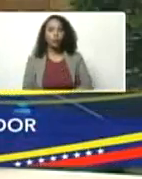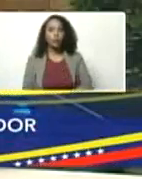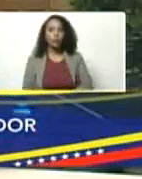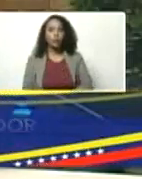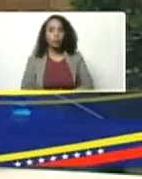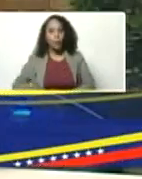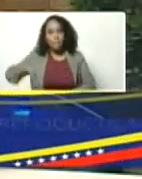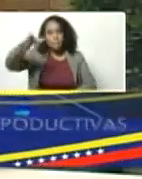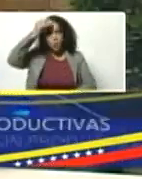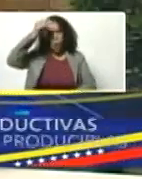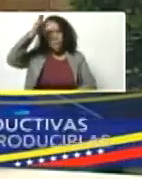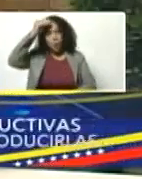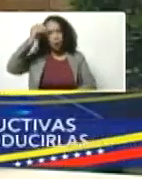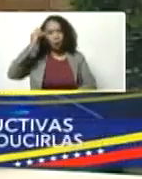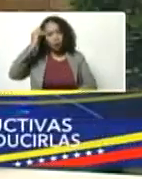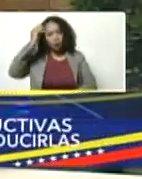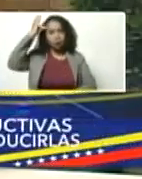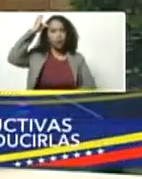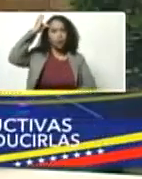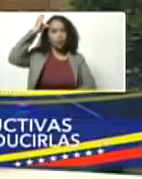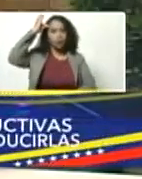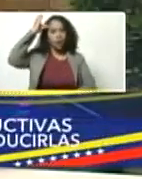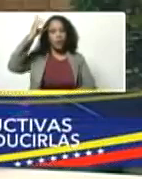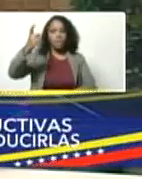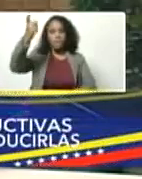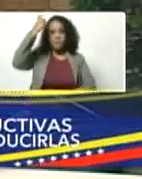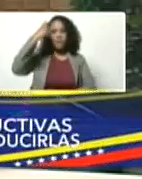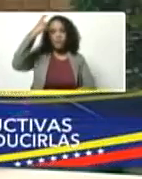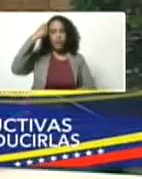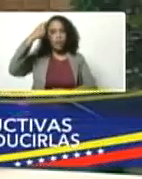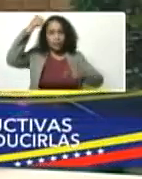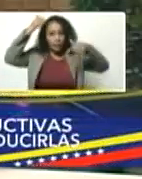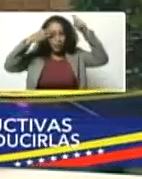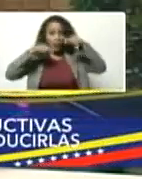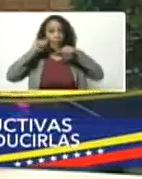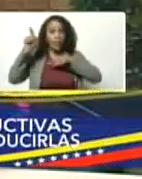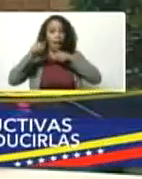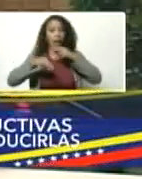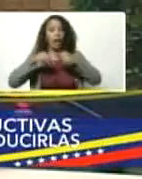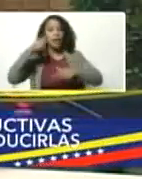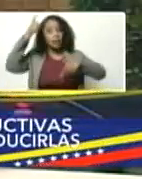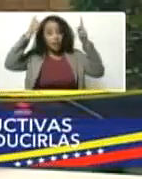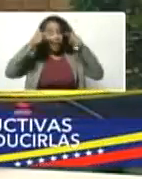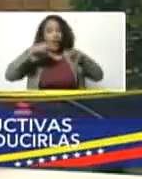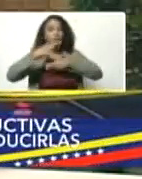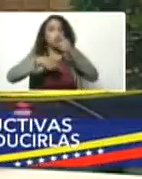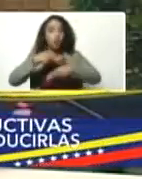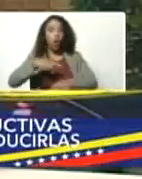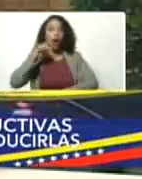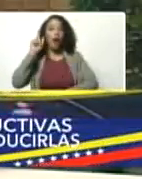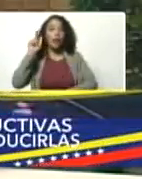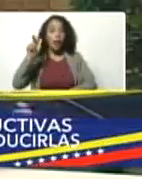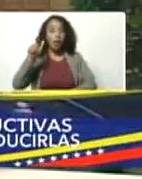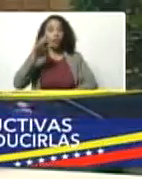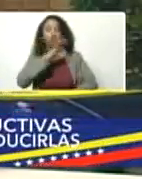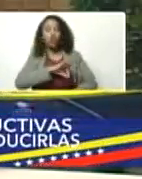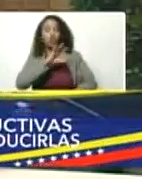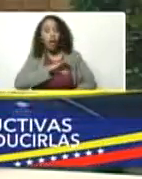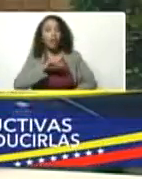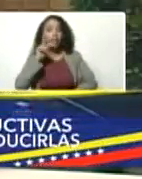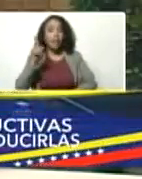forjados por Hugo Chávez. Y Hugo Chávez era un revolucionario, era un socialista y era